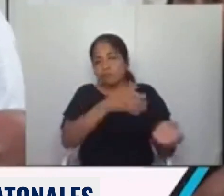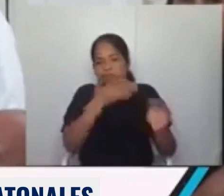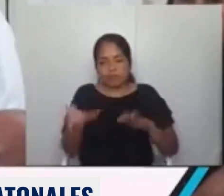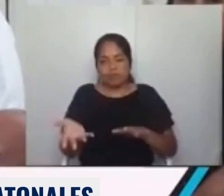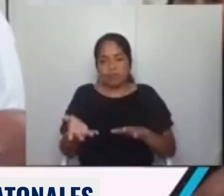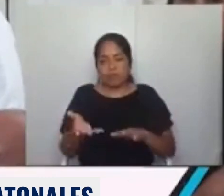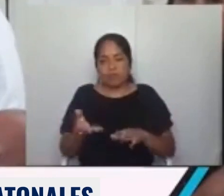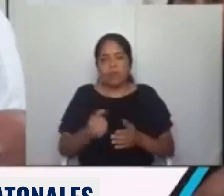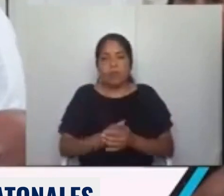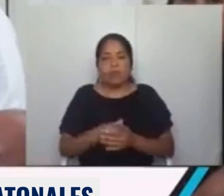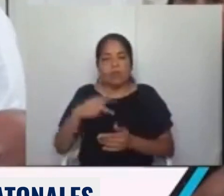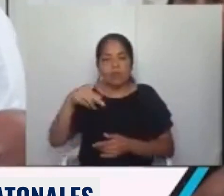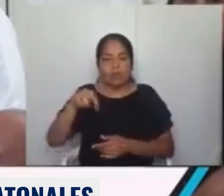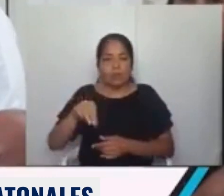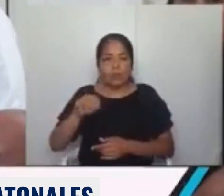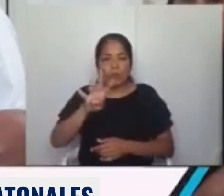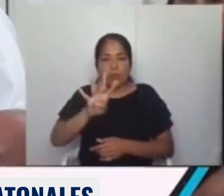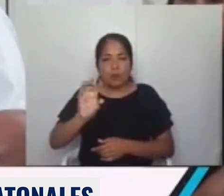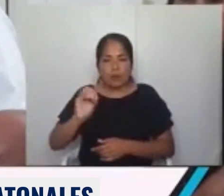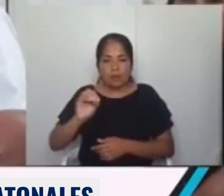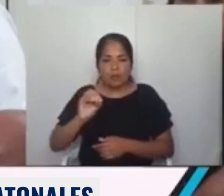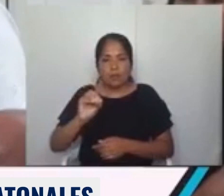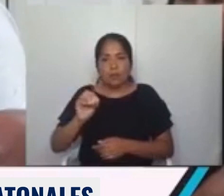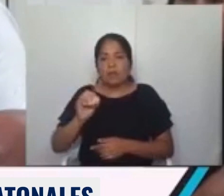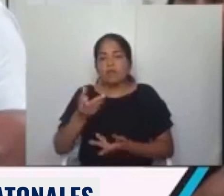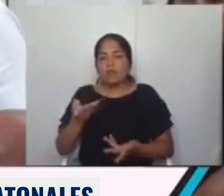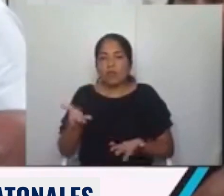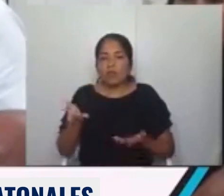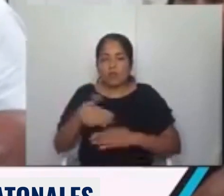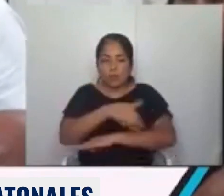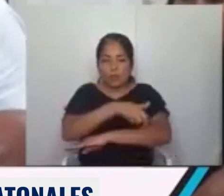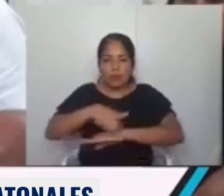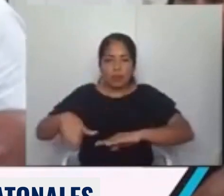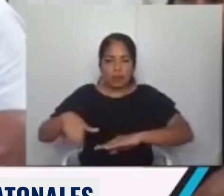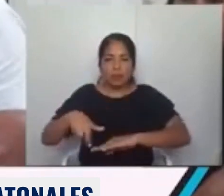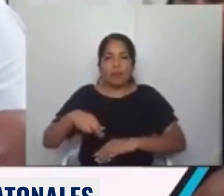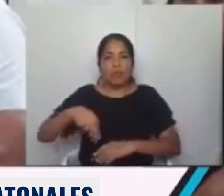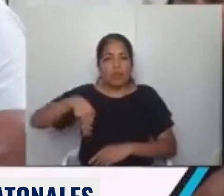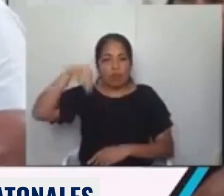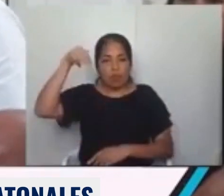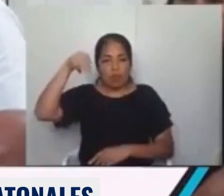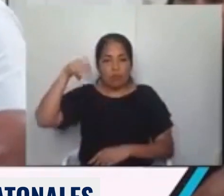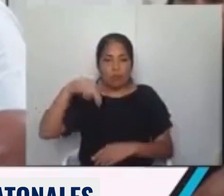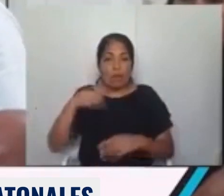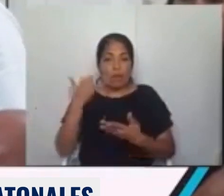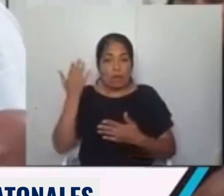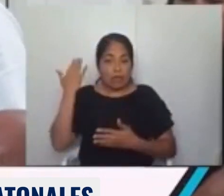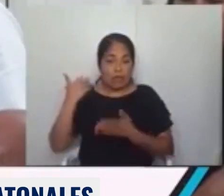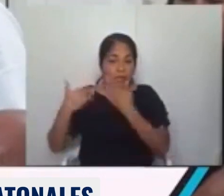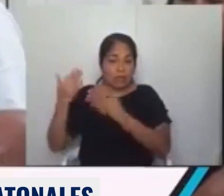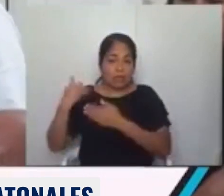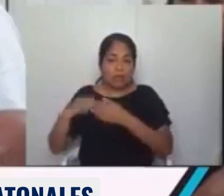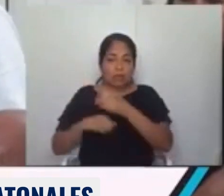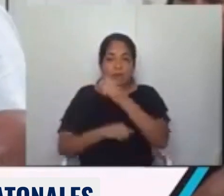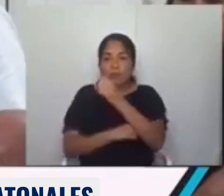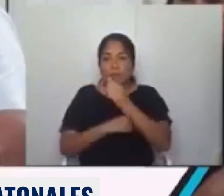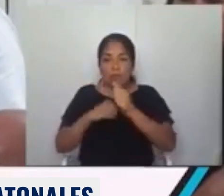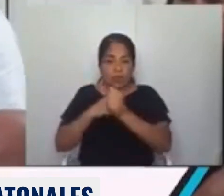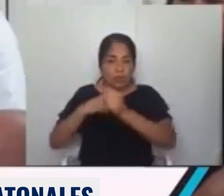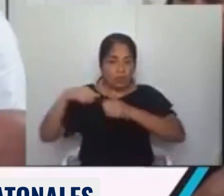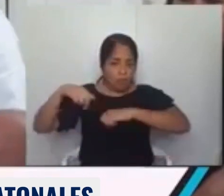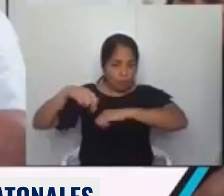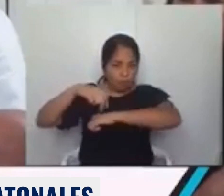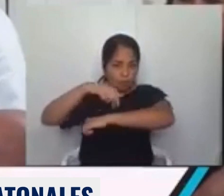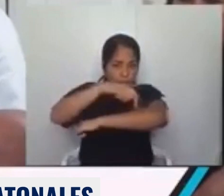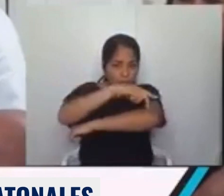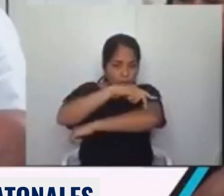de la Panamericana Norte, y ya han pasado más de 2 años y medio, y lo que era un puente peatonal provisional ahora es un puente perenne, y eso